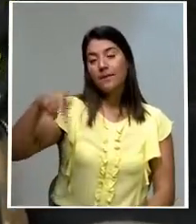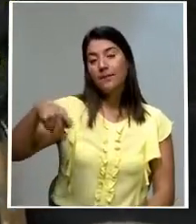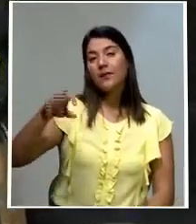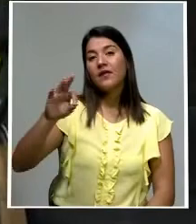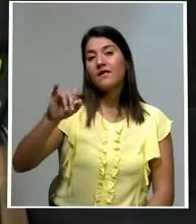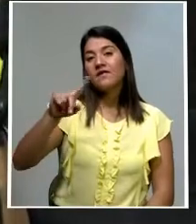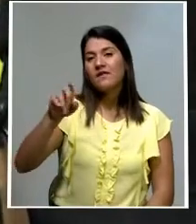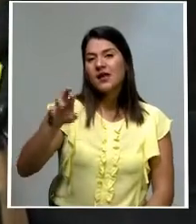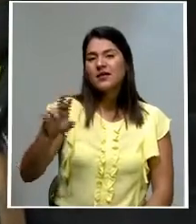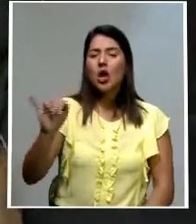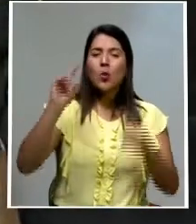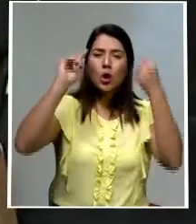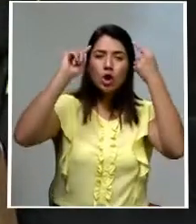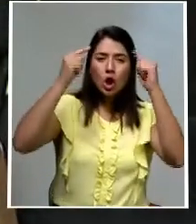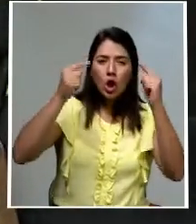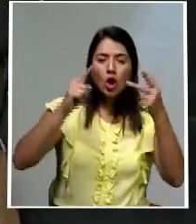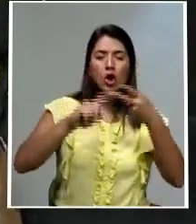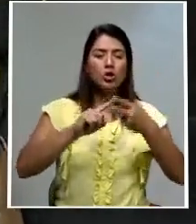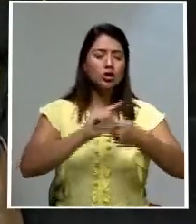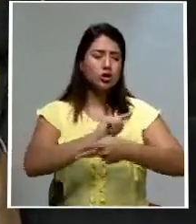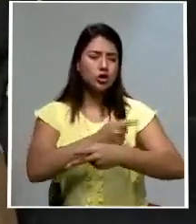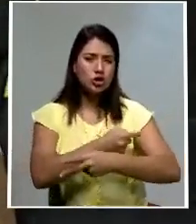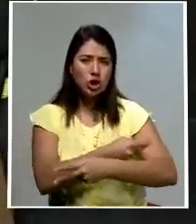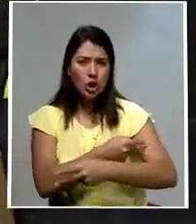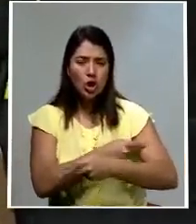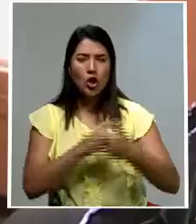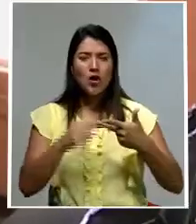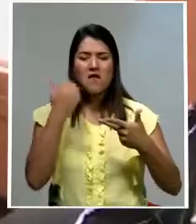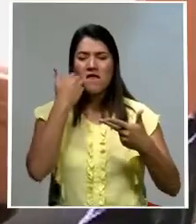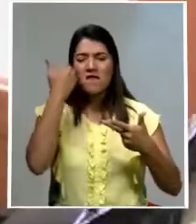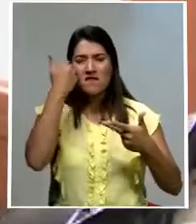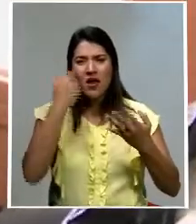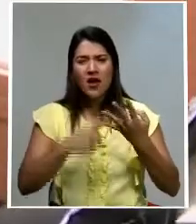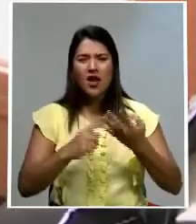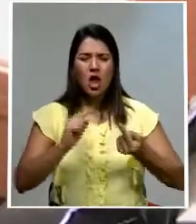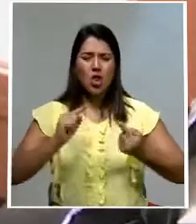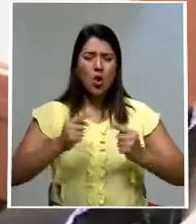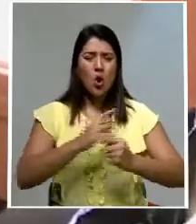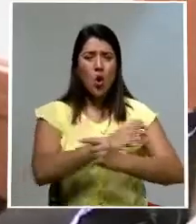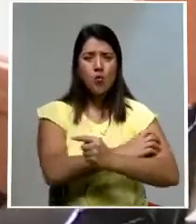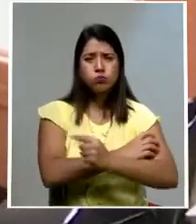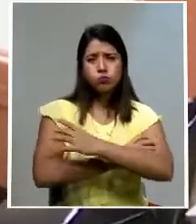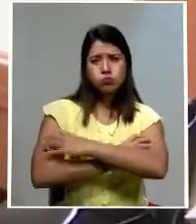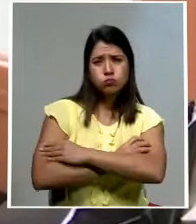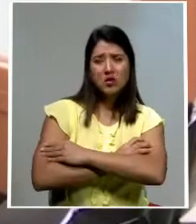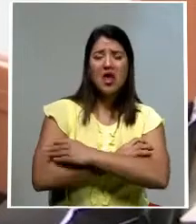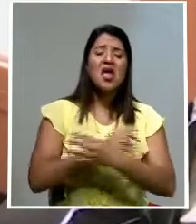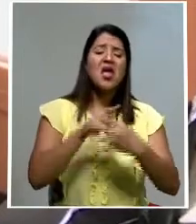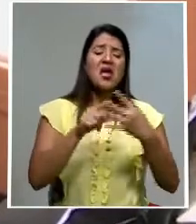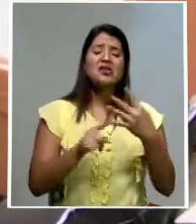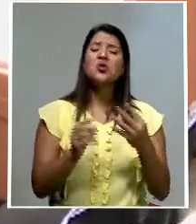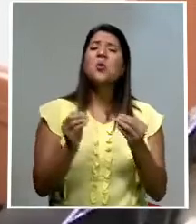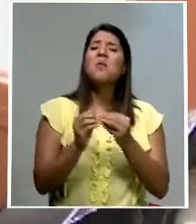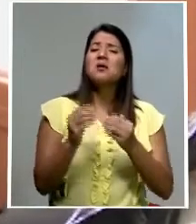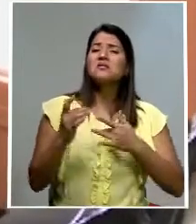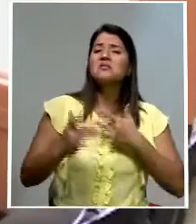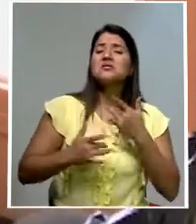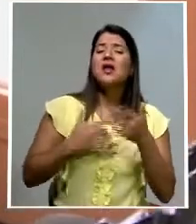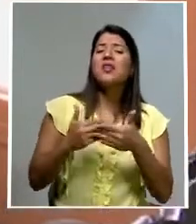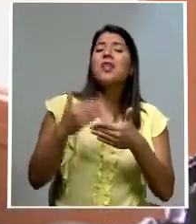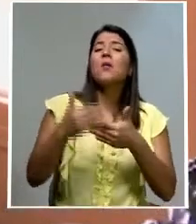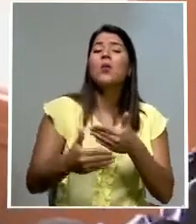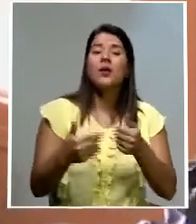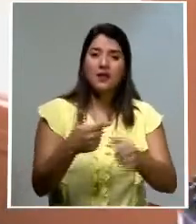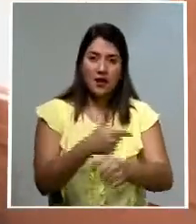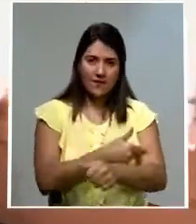punto de aplicación, como dolor en el brazo, fiebre y dolores musculares, son los factores secundarios más notificados independientemente